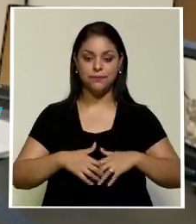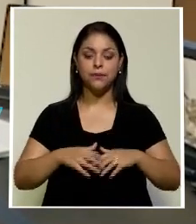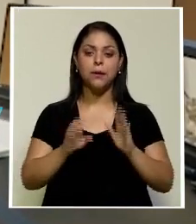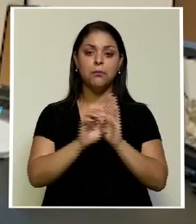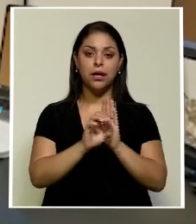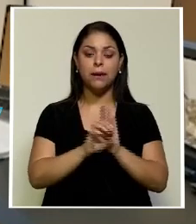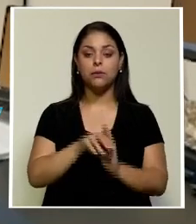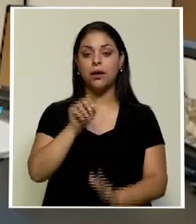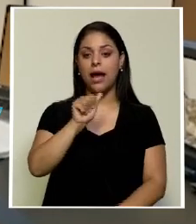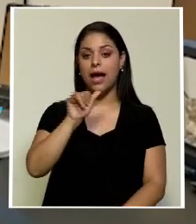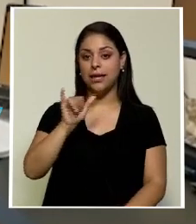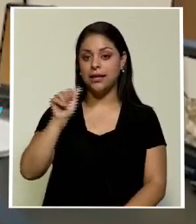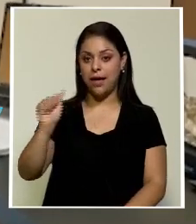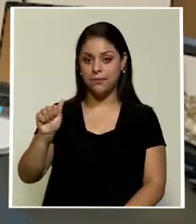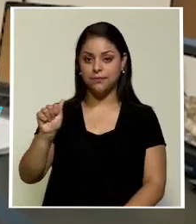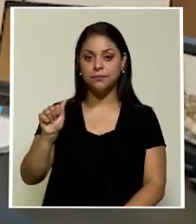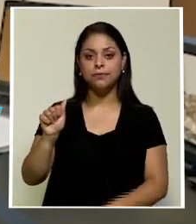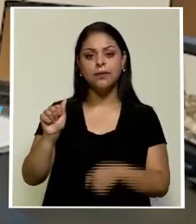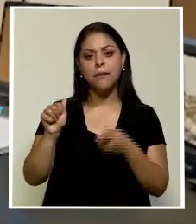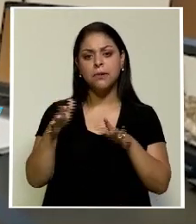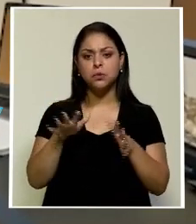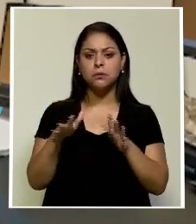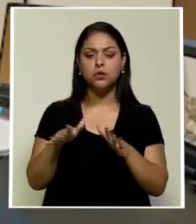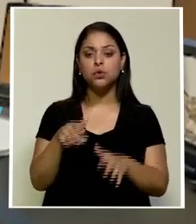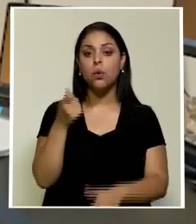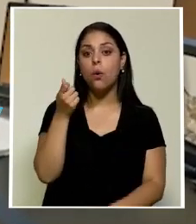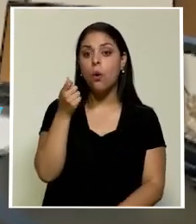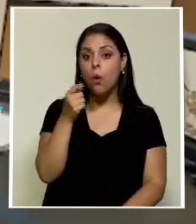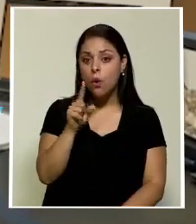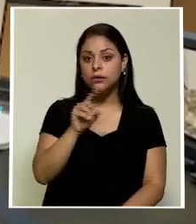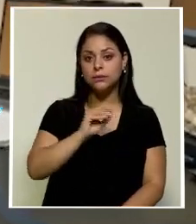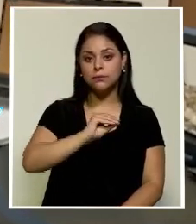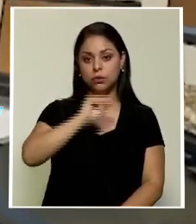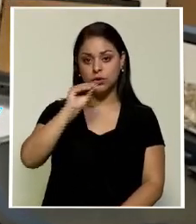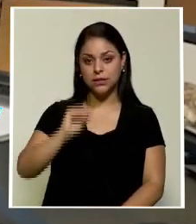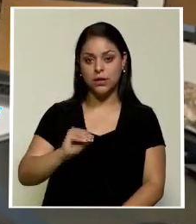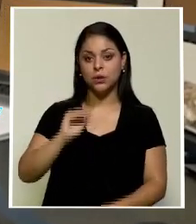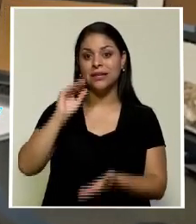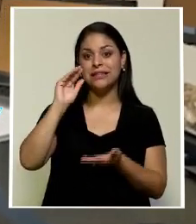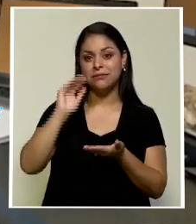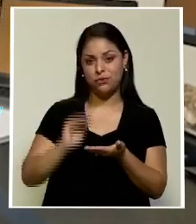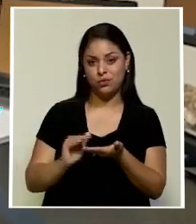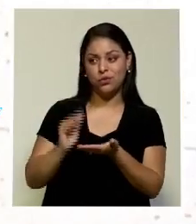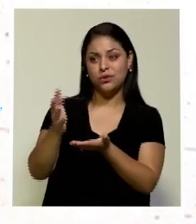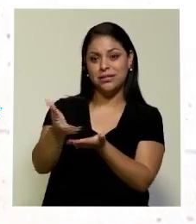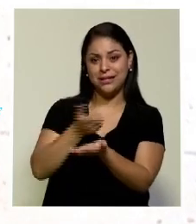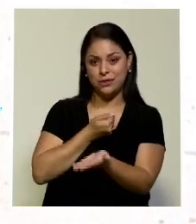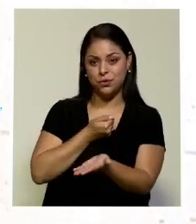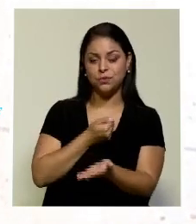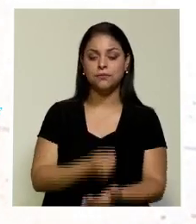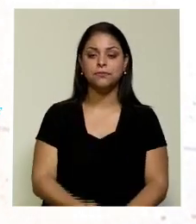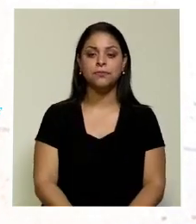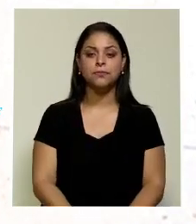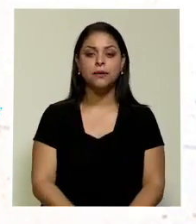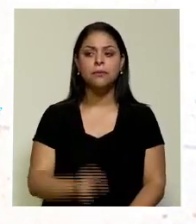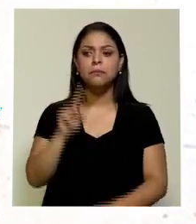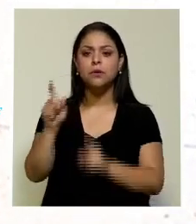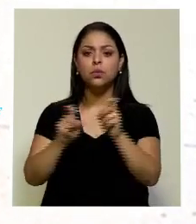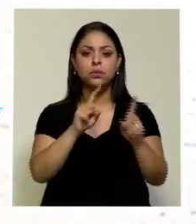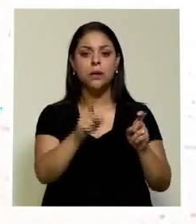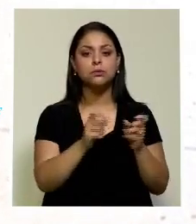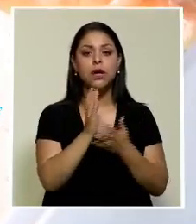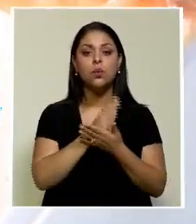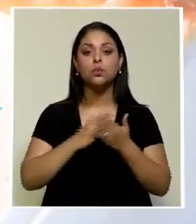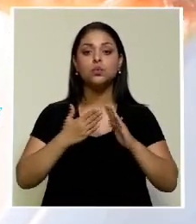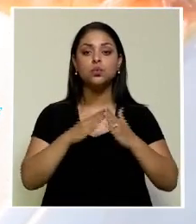acueducto y alcantarillados se estima cerca de un 11% de disminución en los ingresos proyectados. Consultamos a algunos ciudadanos